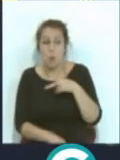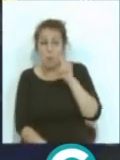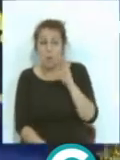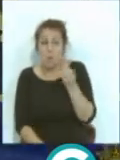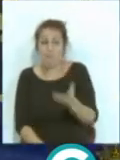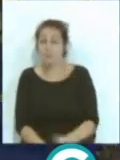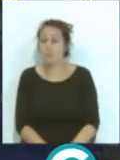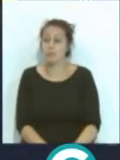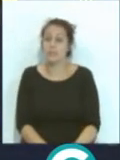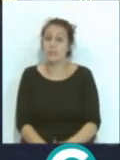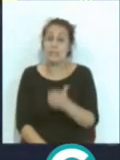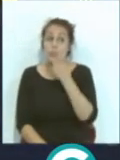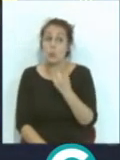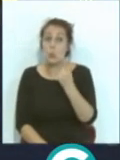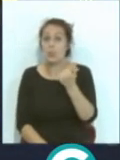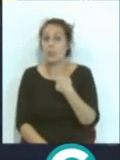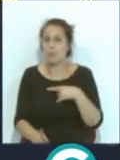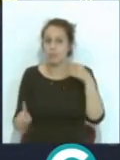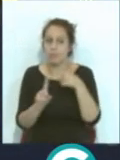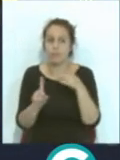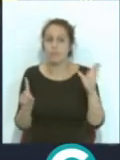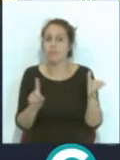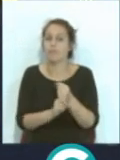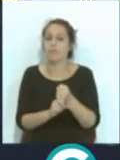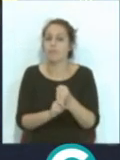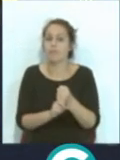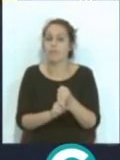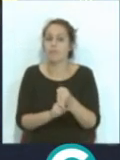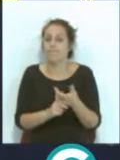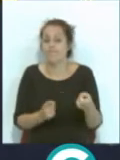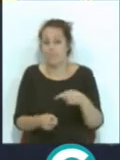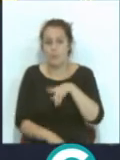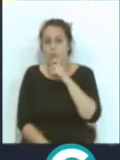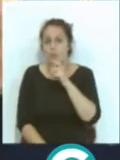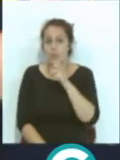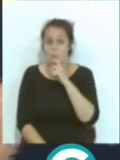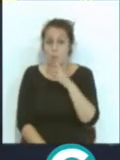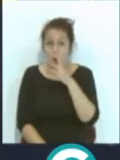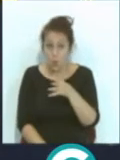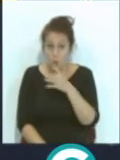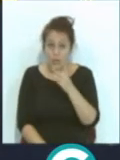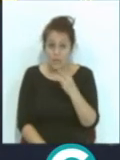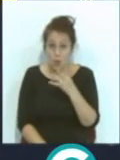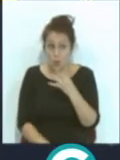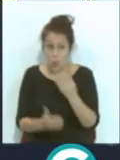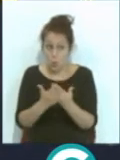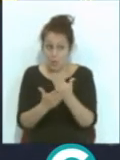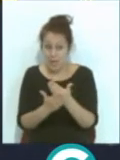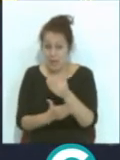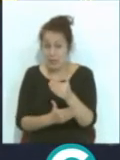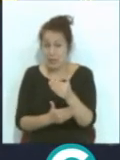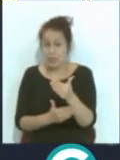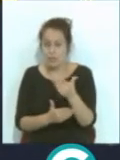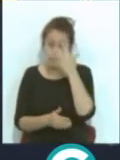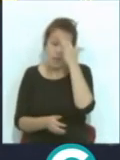chaval bien. Bueno, si algún día conseguimos el objetivo, que esto es difícil porque hasta que no queden 3 o 4 jornadas, imagino que